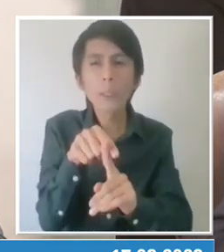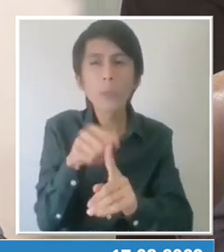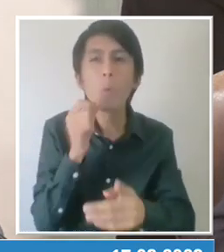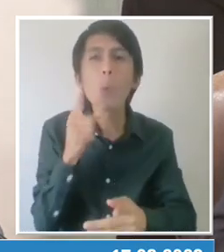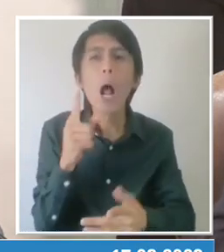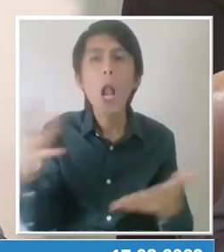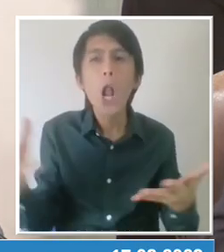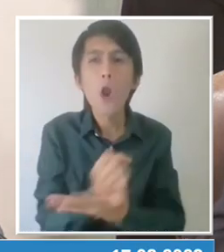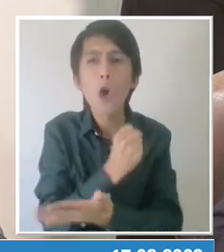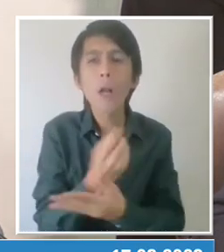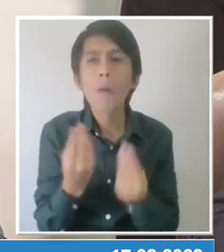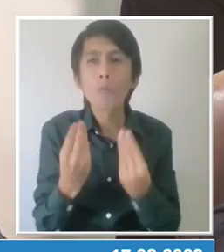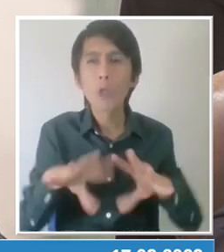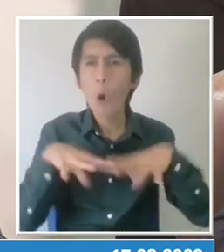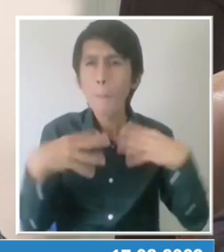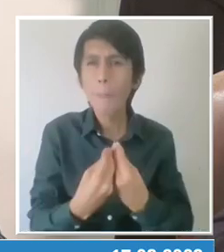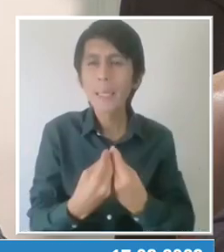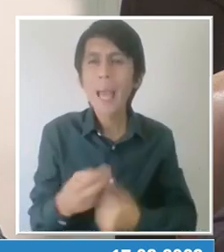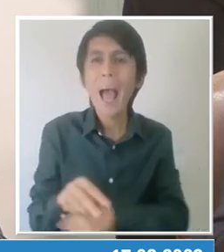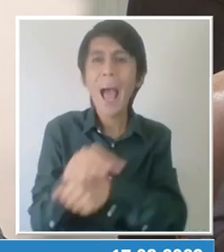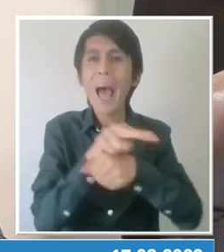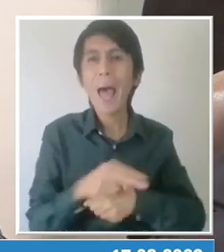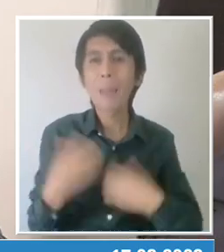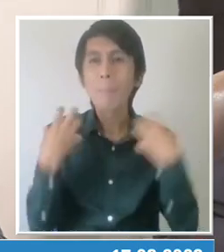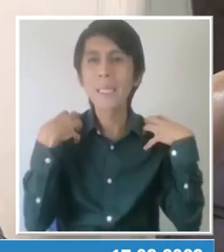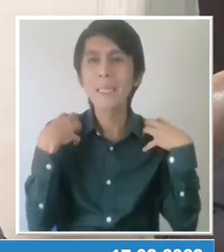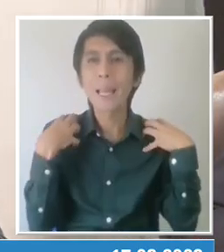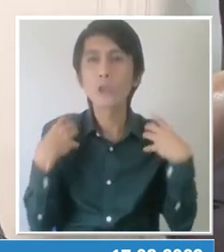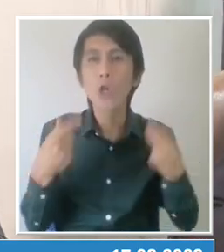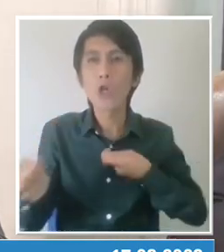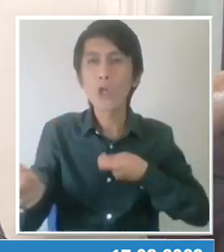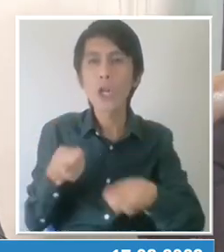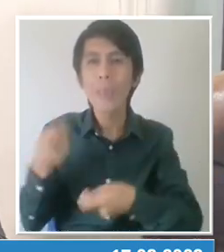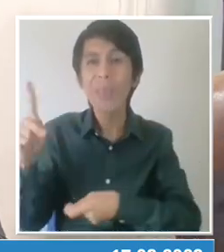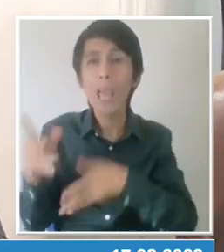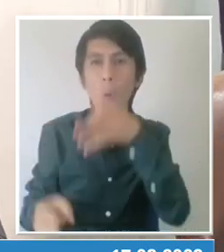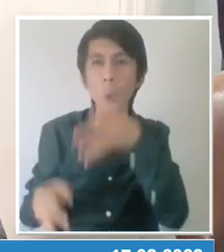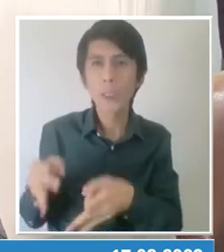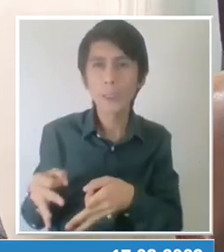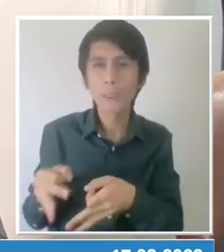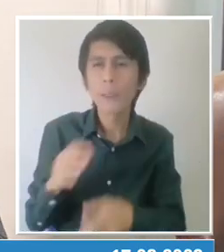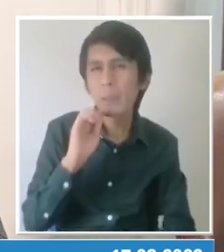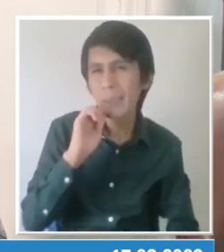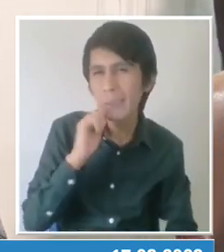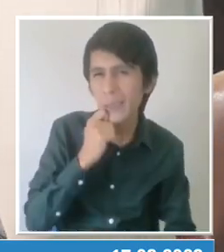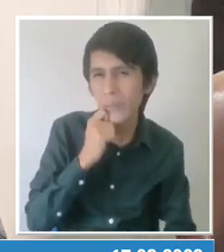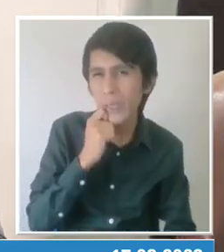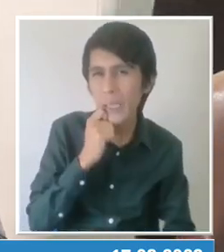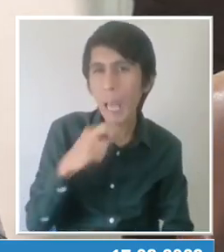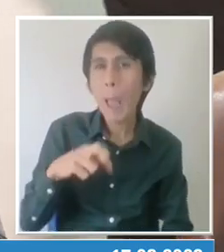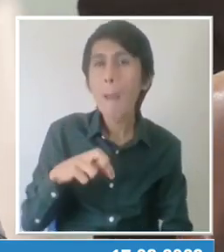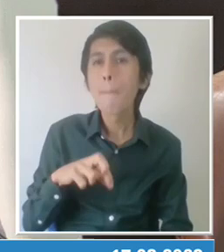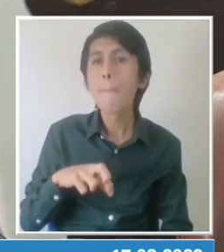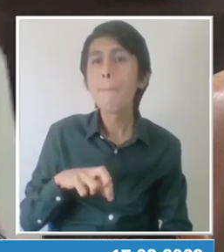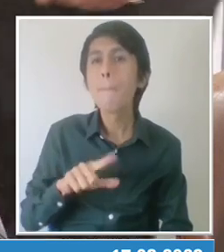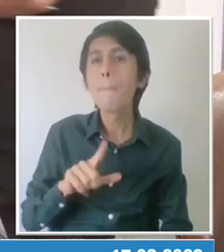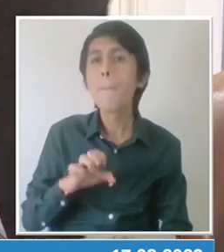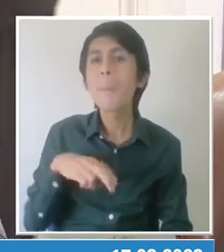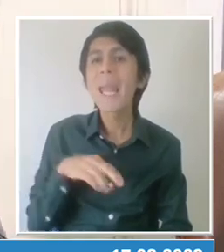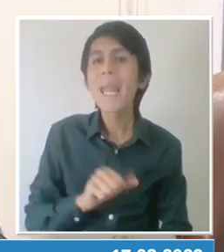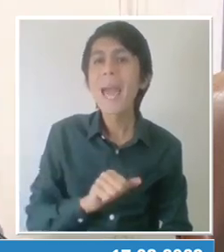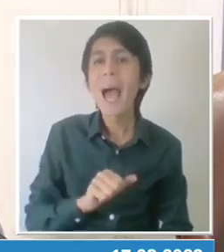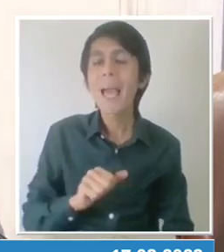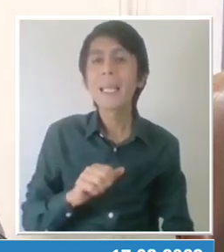de justicia. ¿Qué es lo que es una plena y efectiva administración de justicia? ¿Qué exige? ¿Qué